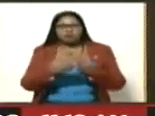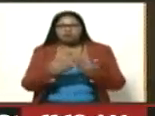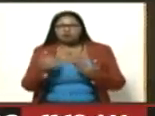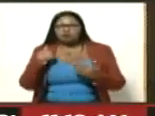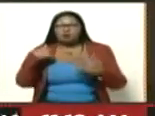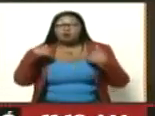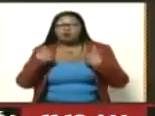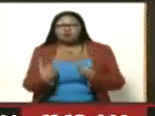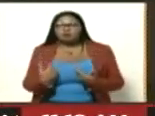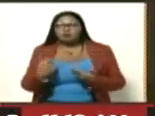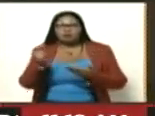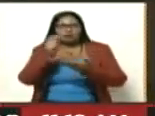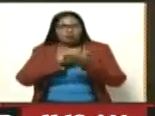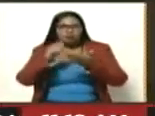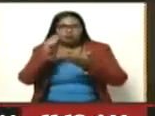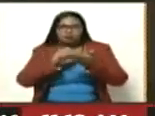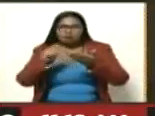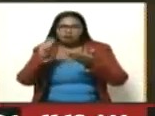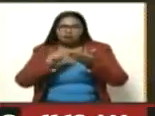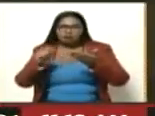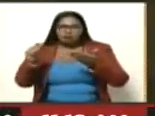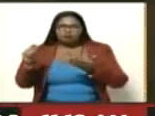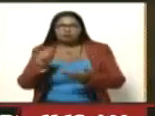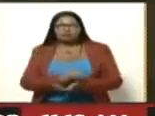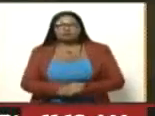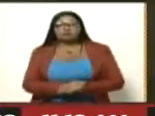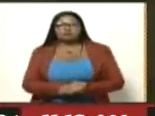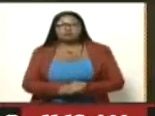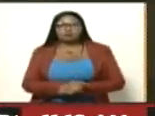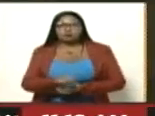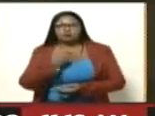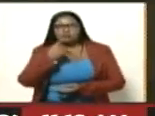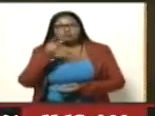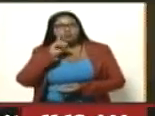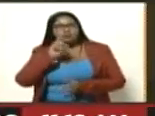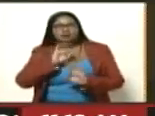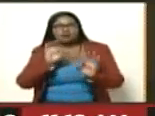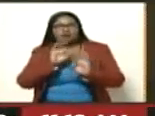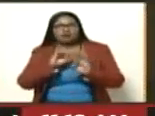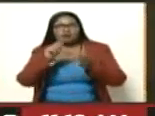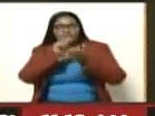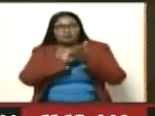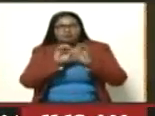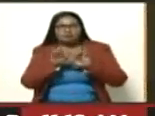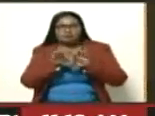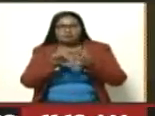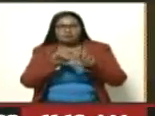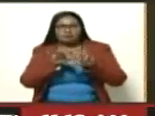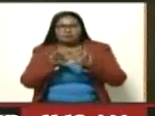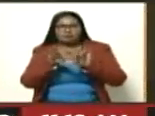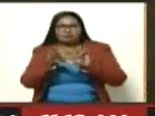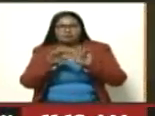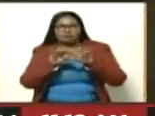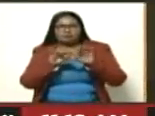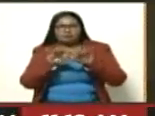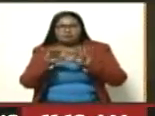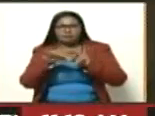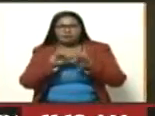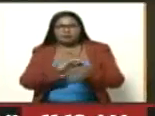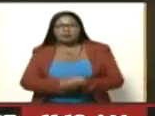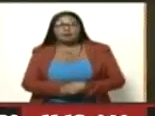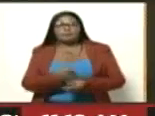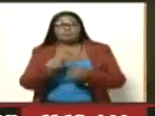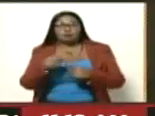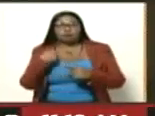agotado de escribir. Y no le voy a mentir, no era pluma, era teclado. Pero ese